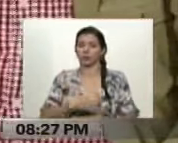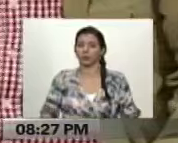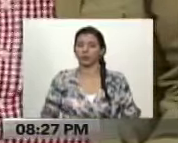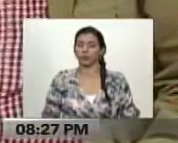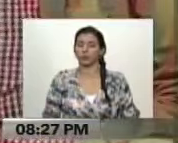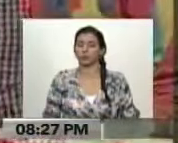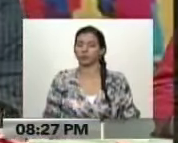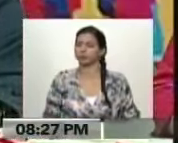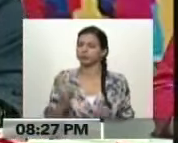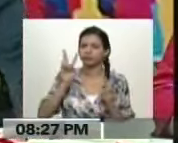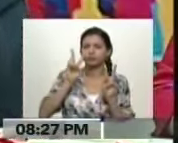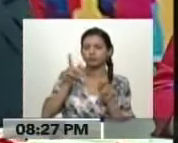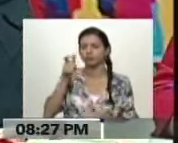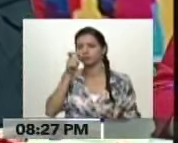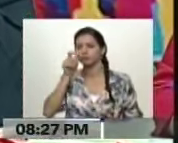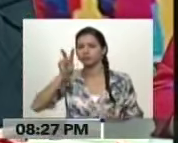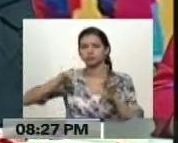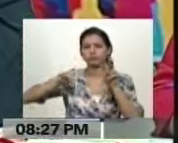Hemos observado,